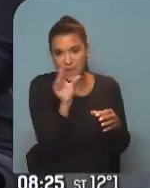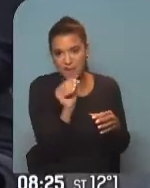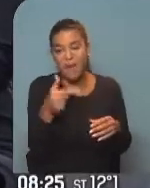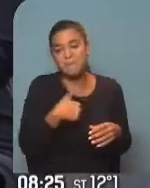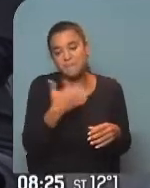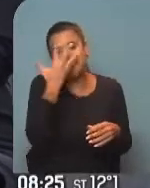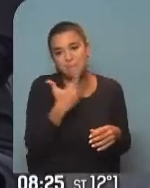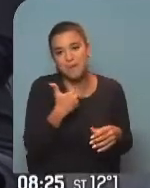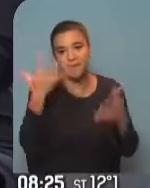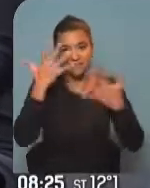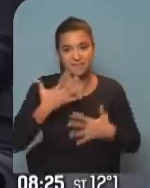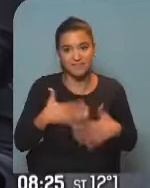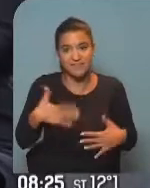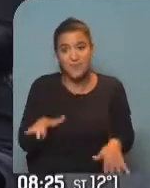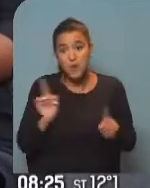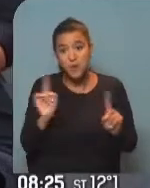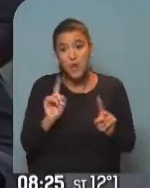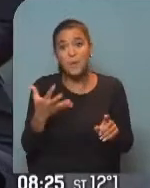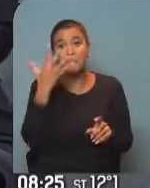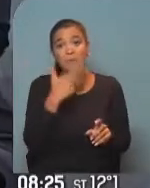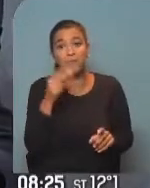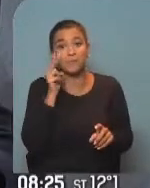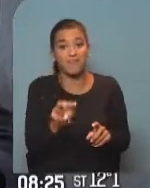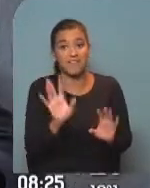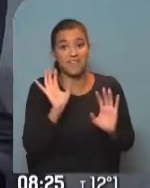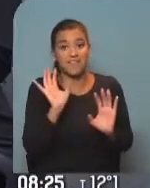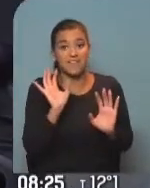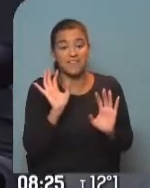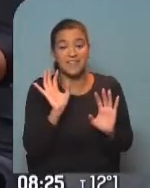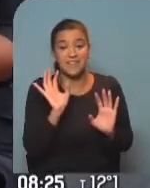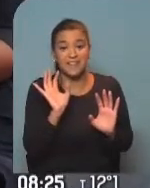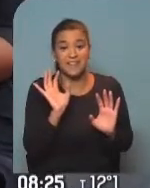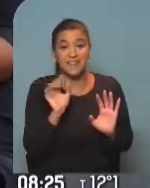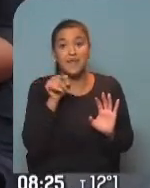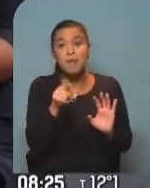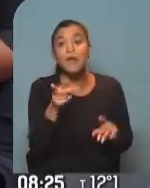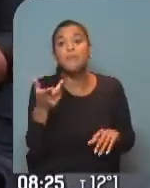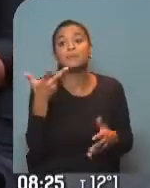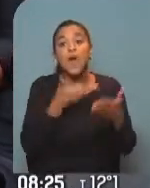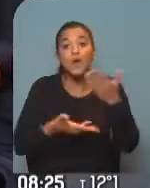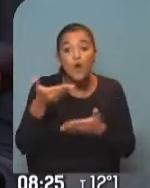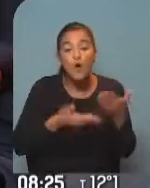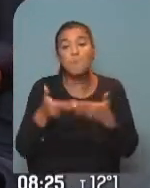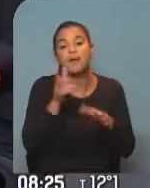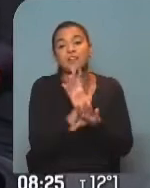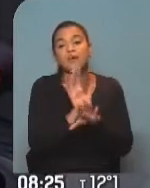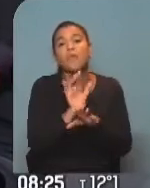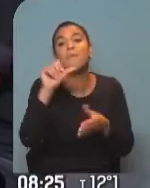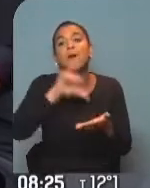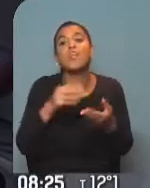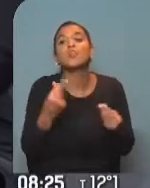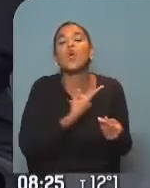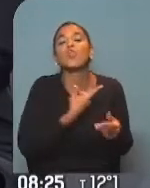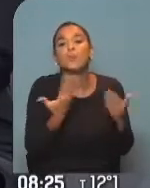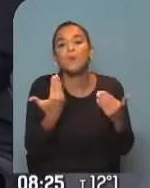encanta no no me gusta ver bien pero vamos a compartir opciones del país que tener dónde podemos